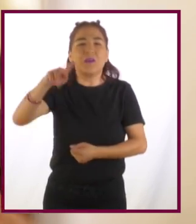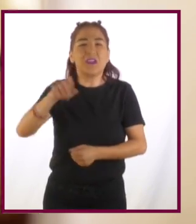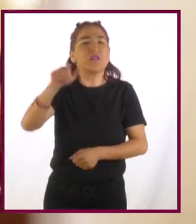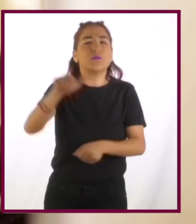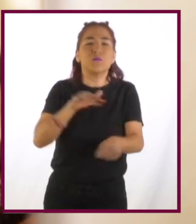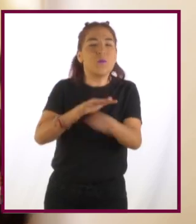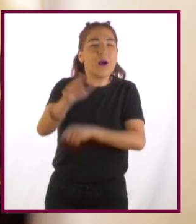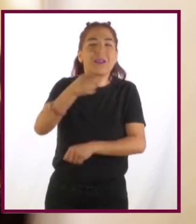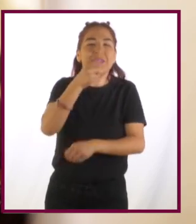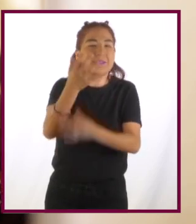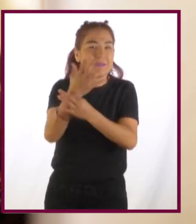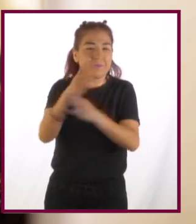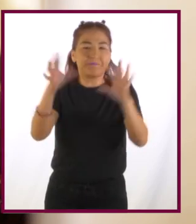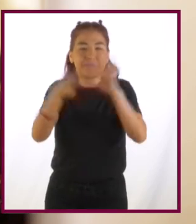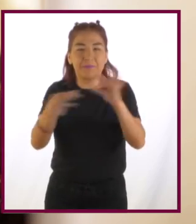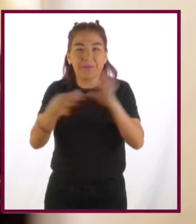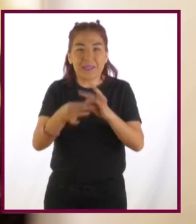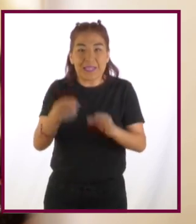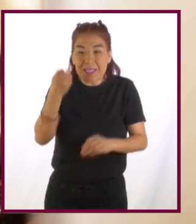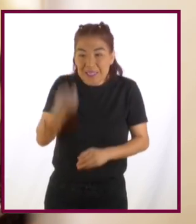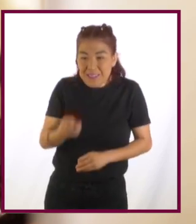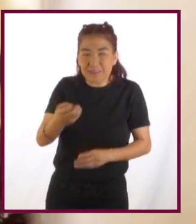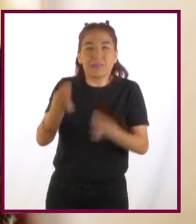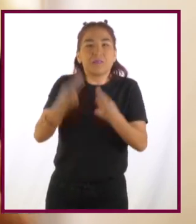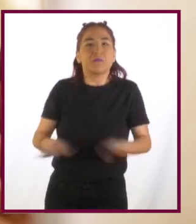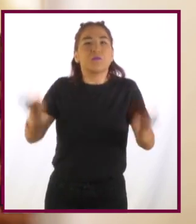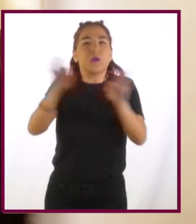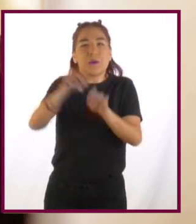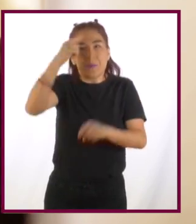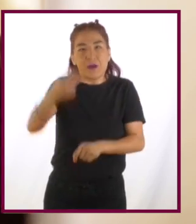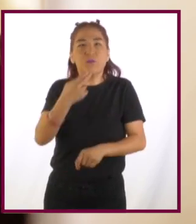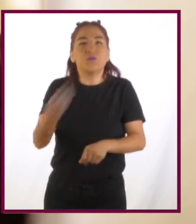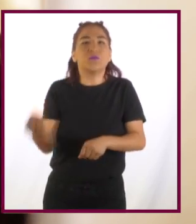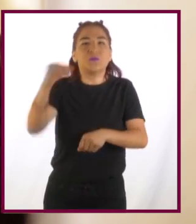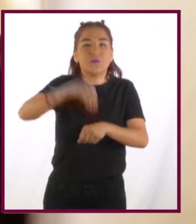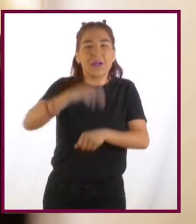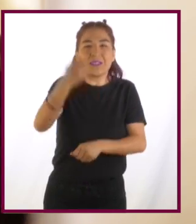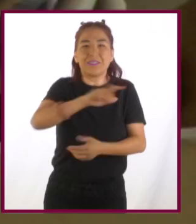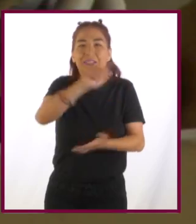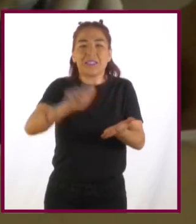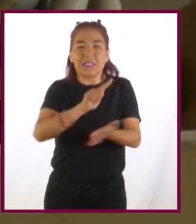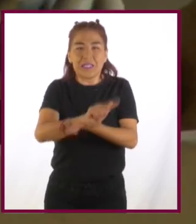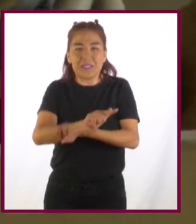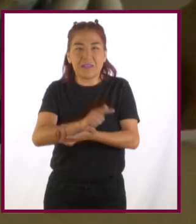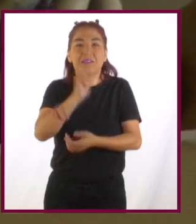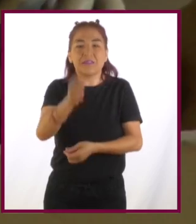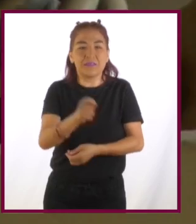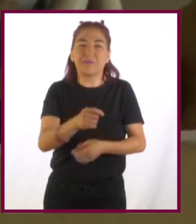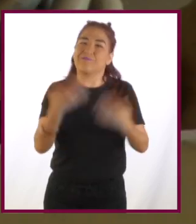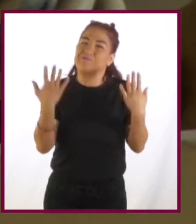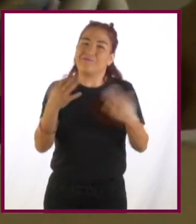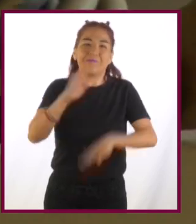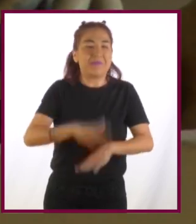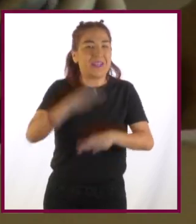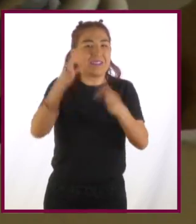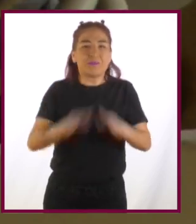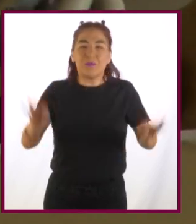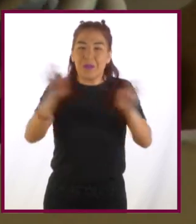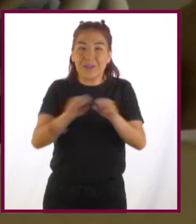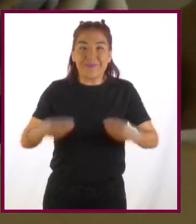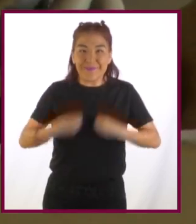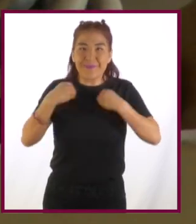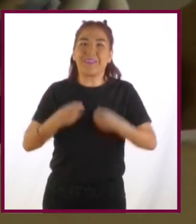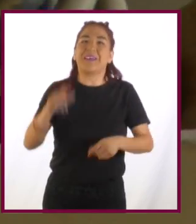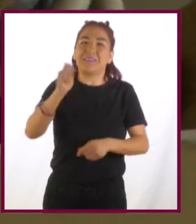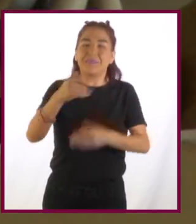¿cuál podrías decir que es la importancia de la ley de Hooke? La ley de Hooke es